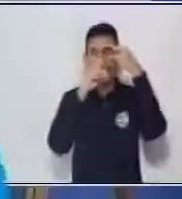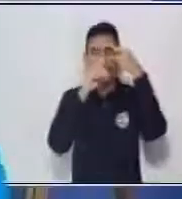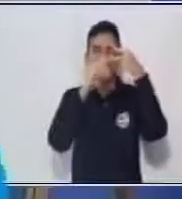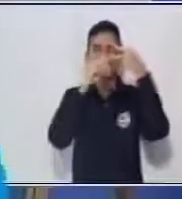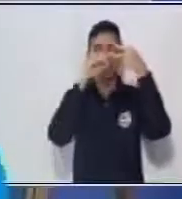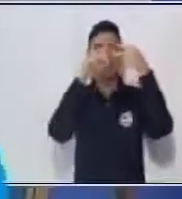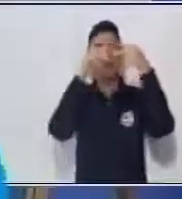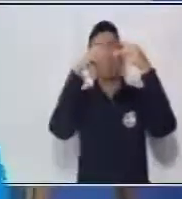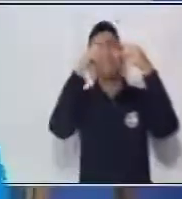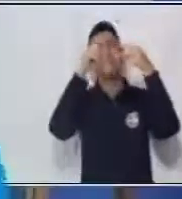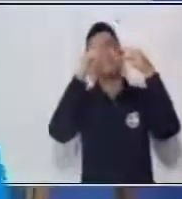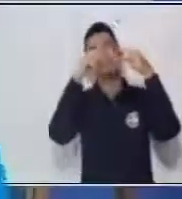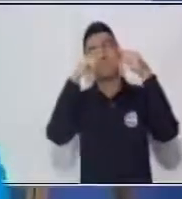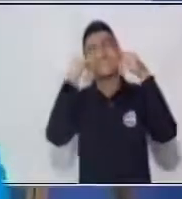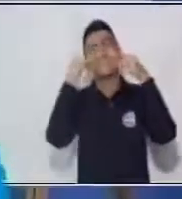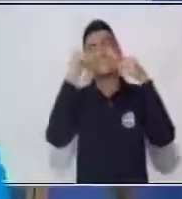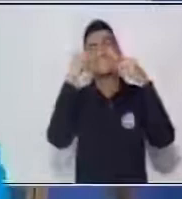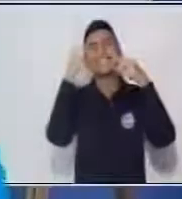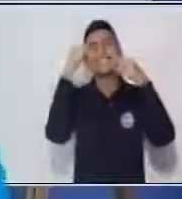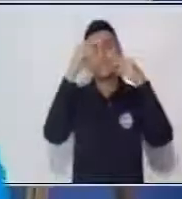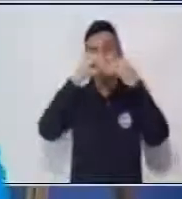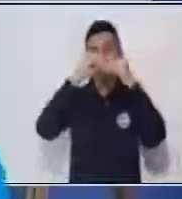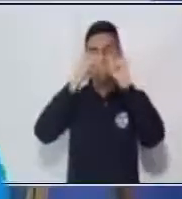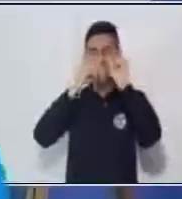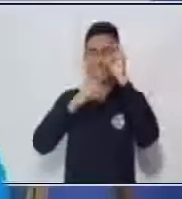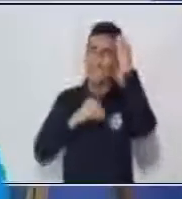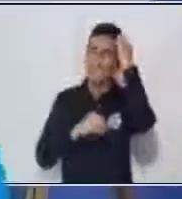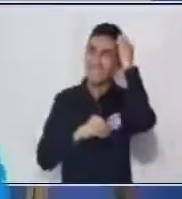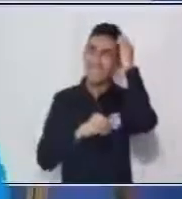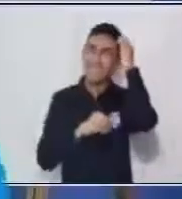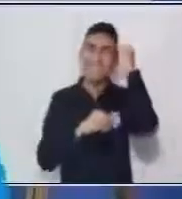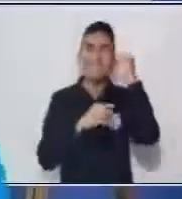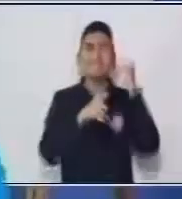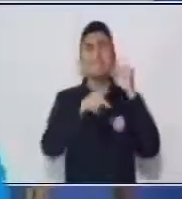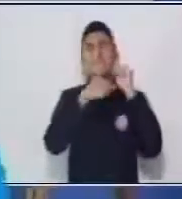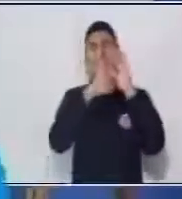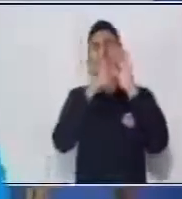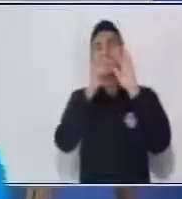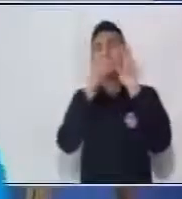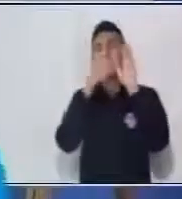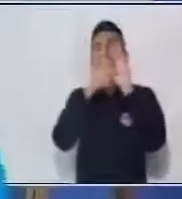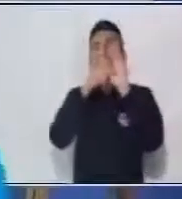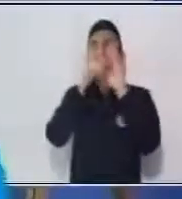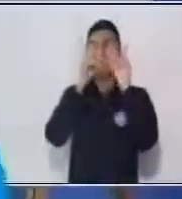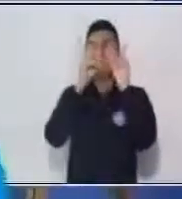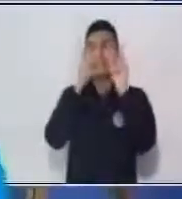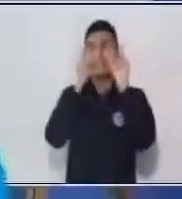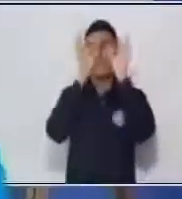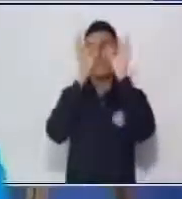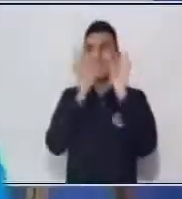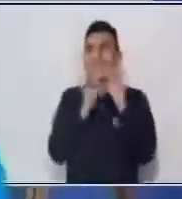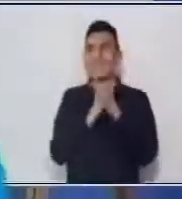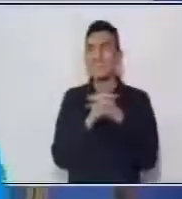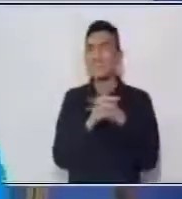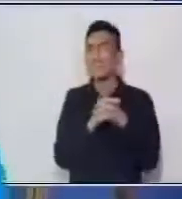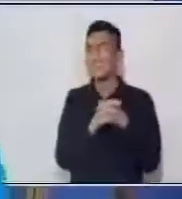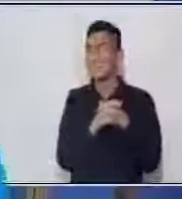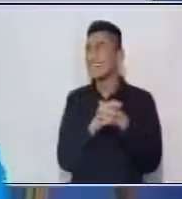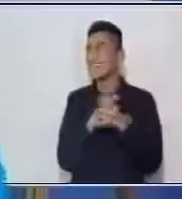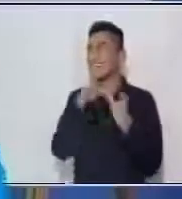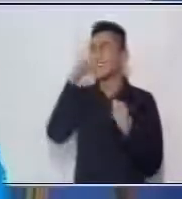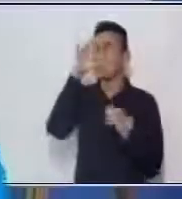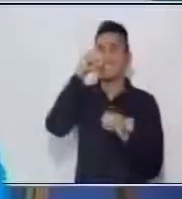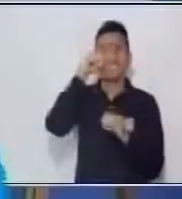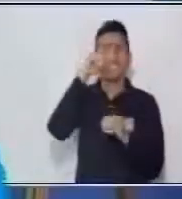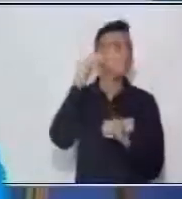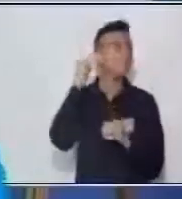el participio con el número 3. Y lo vamos a hacer con el mismo tipo de